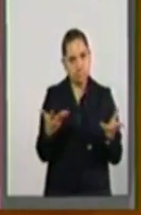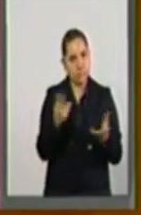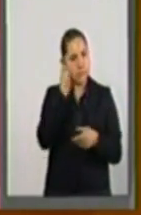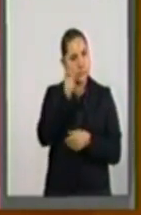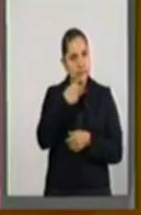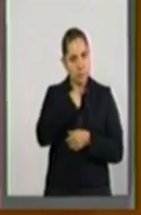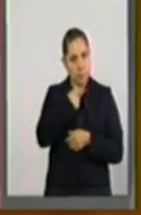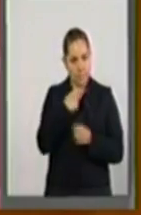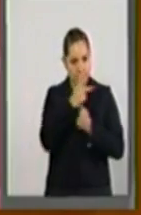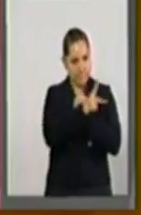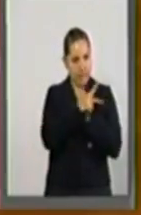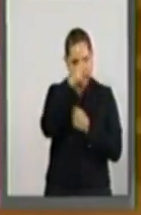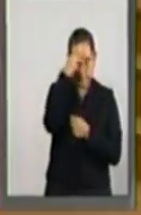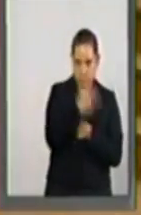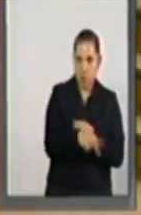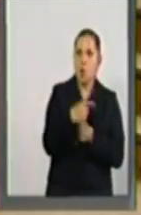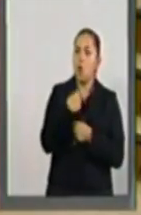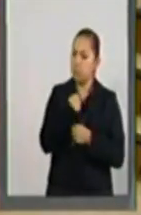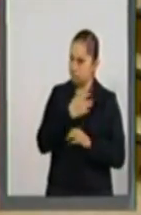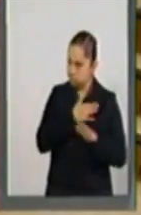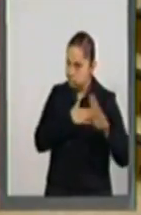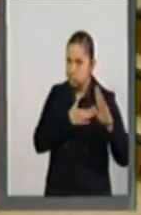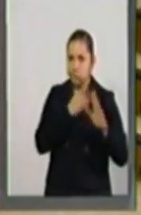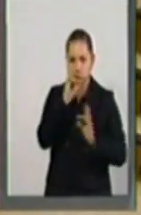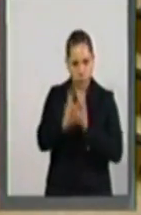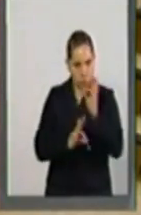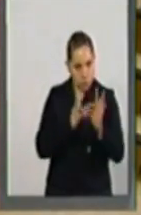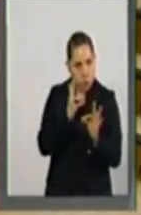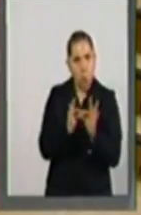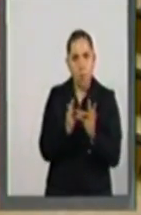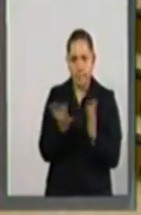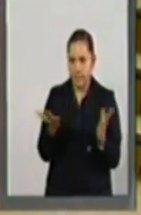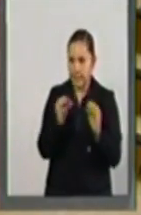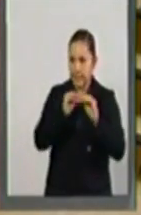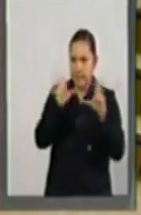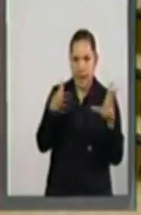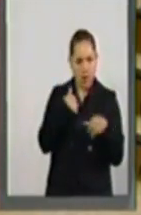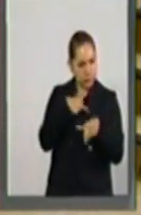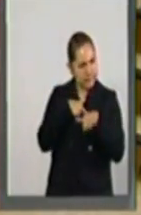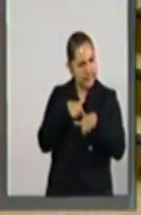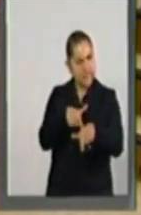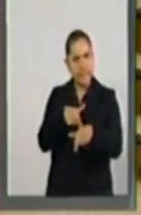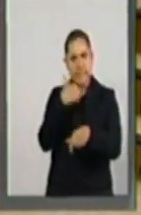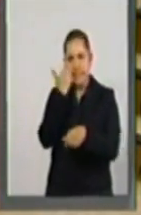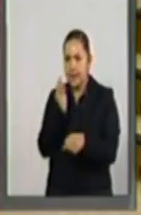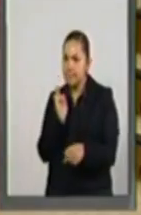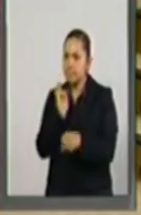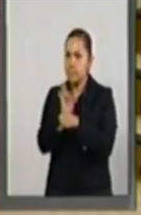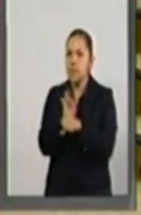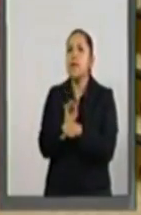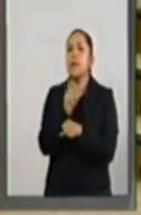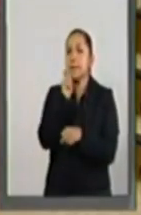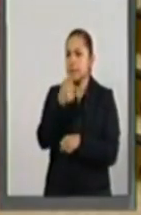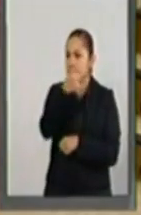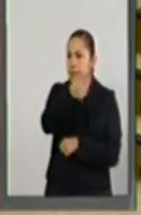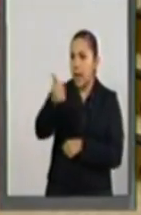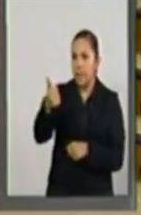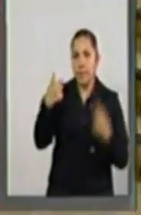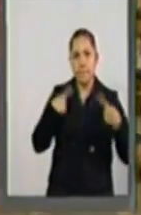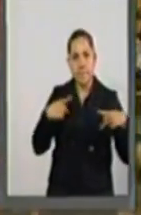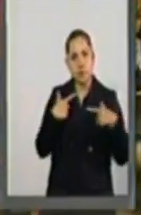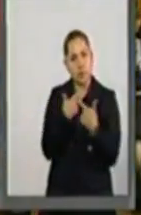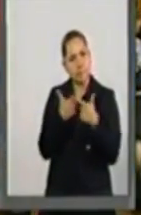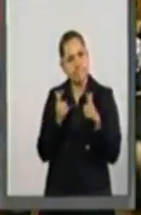su práctica, su aprecio por la protección al principio de la libertad humana y al principio